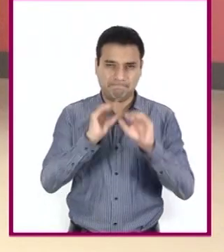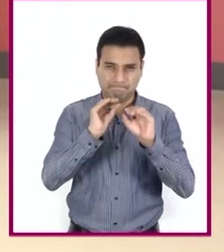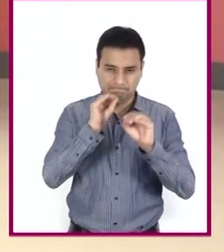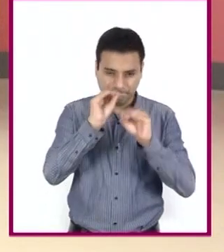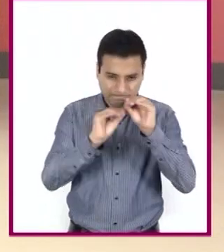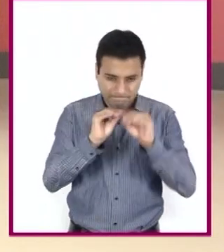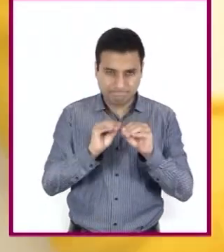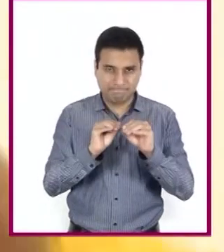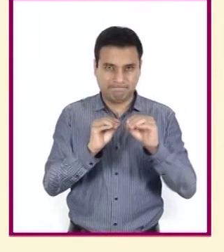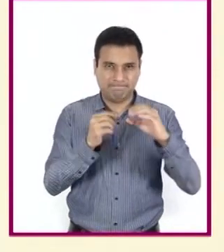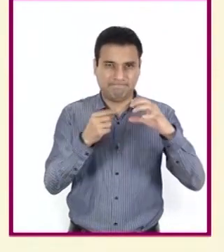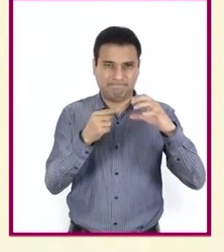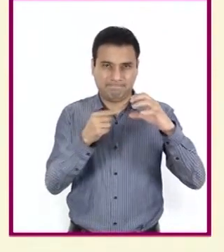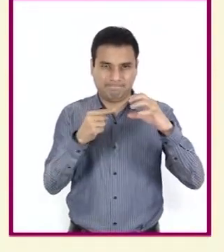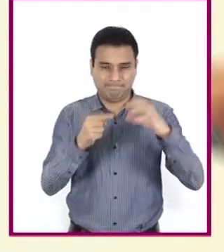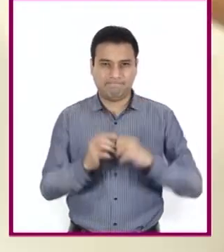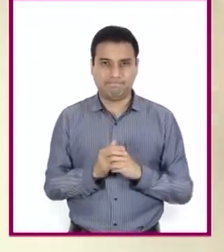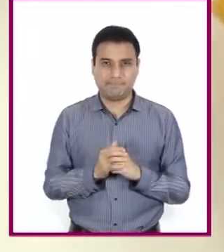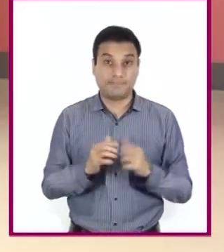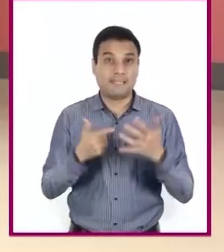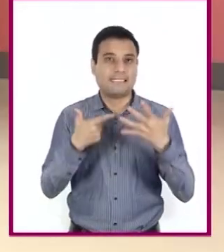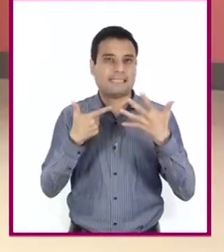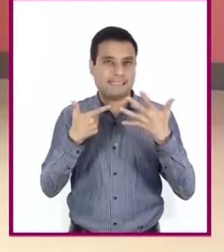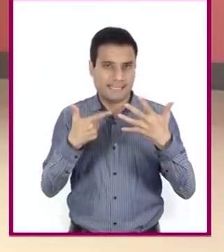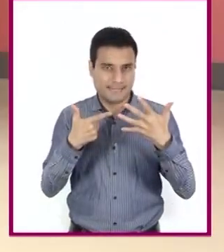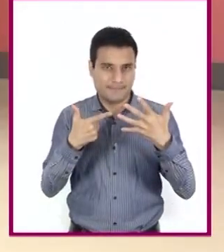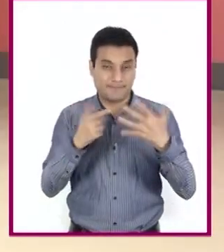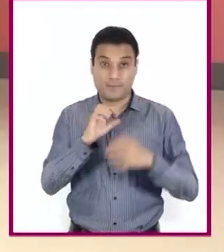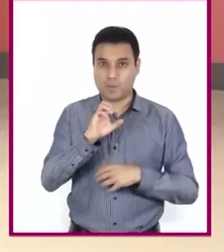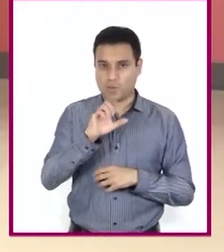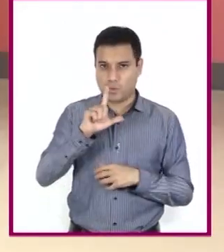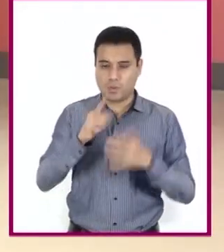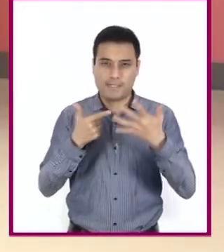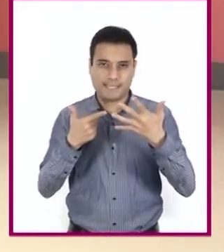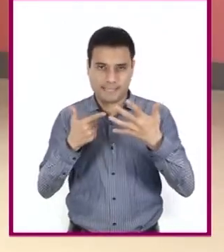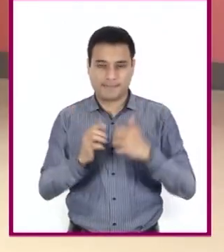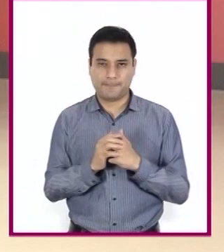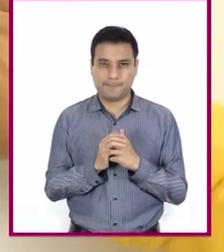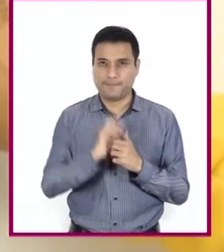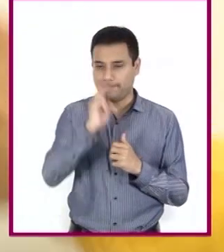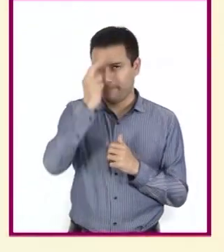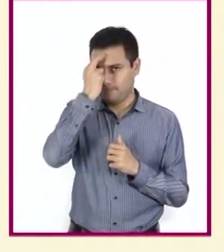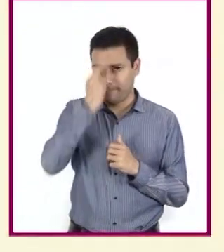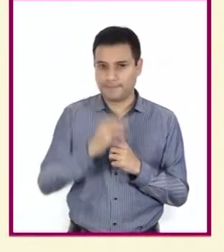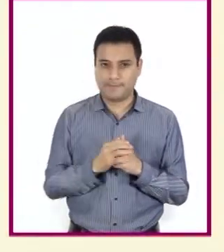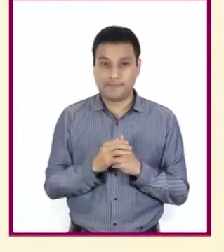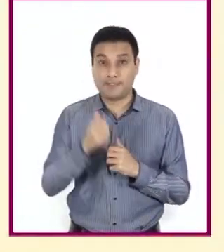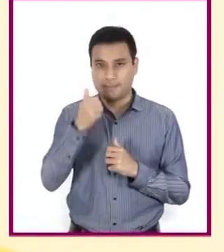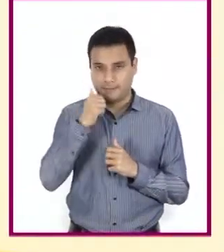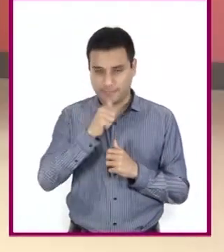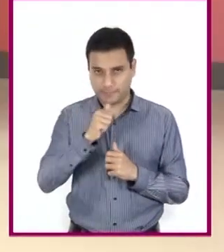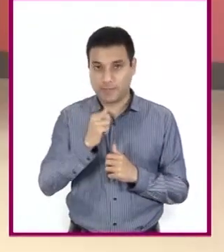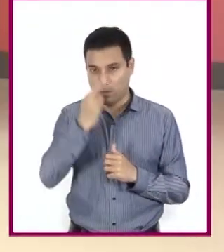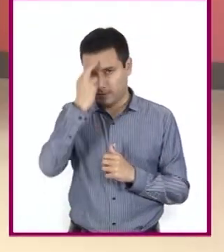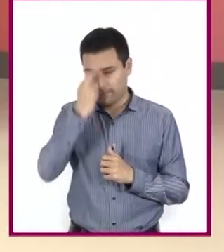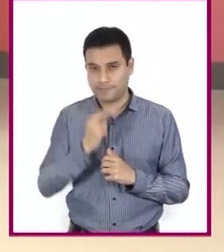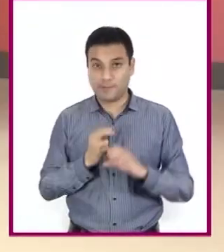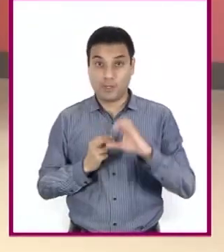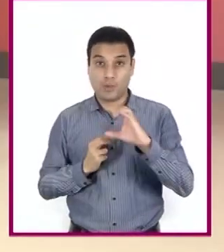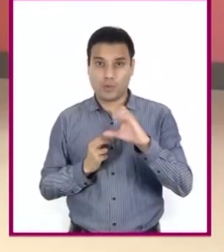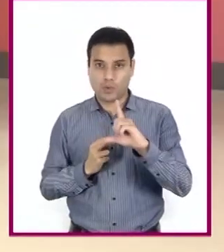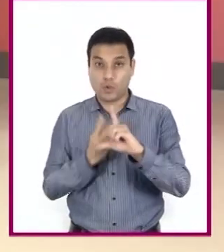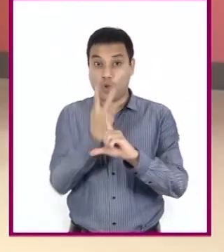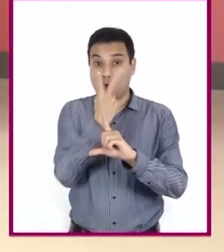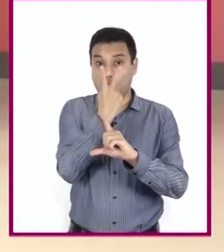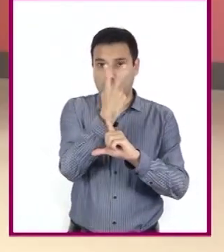valencia. así es. 7 para el cloro, recuerden. Y los colocamos por pares, ¿cierto, maestro? Así es, esta es una característica